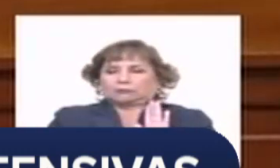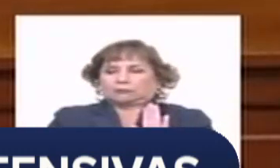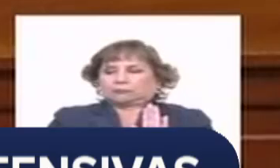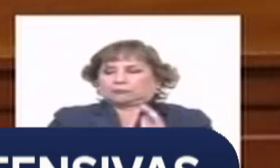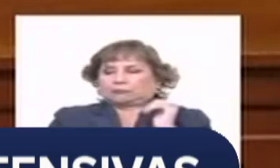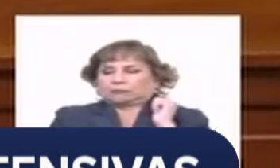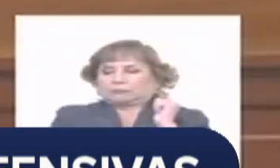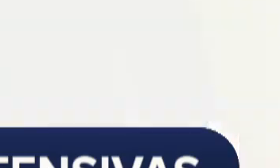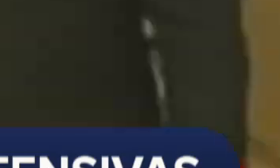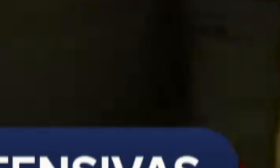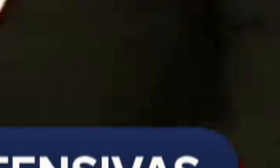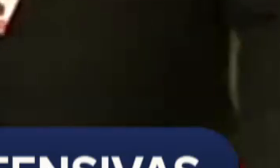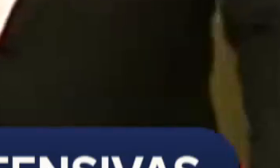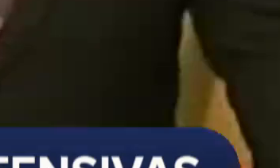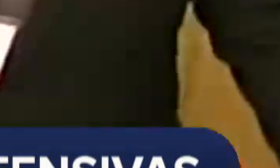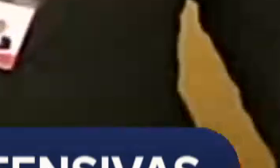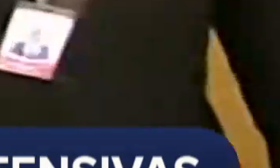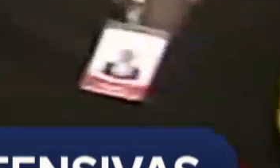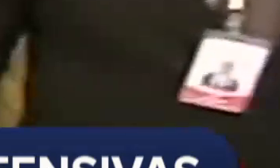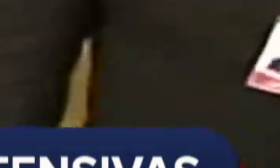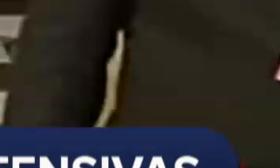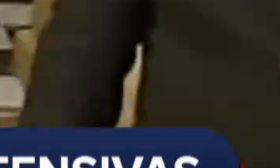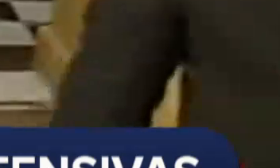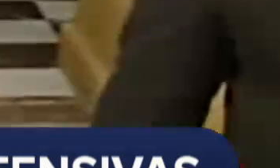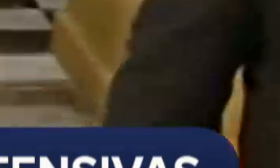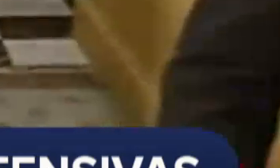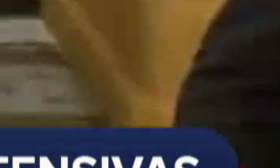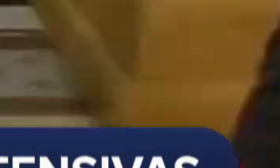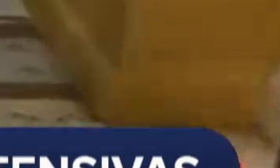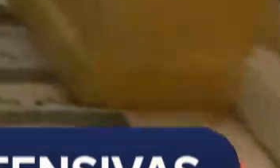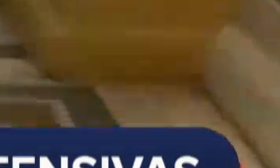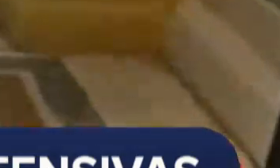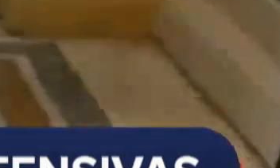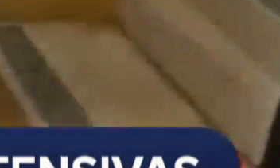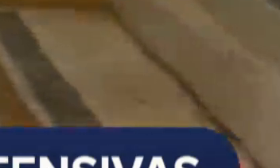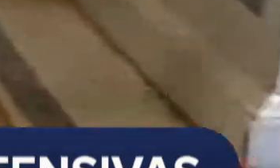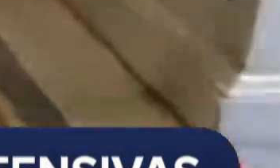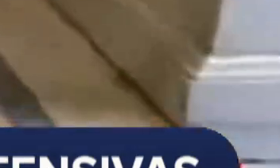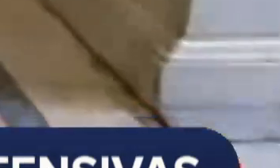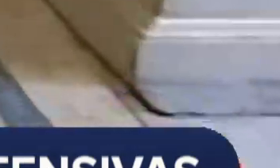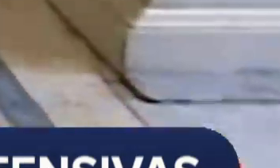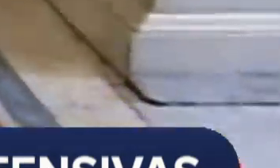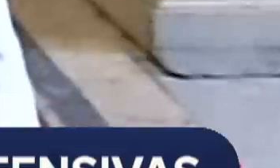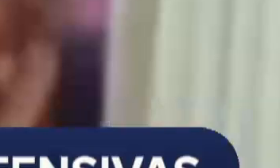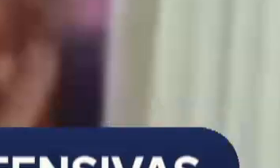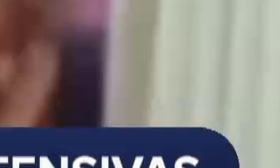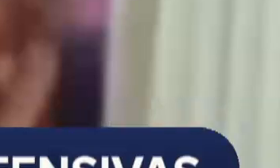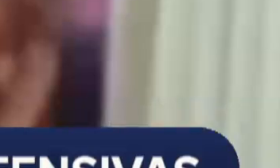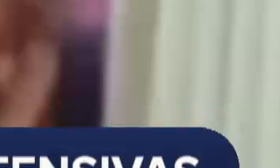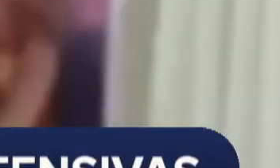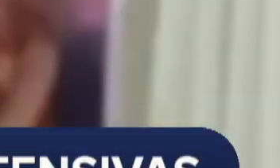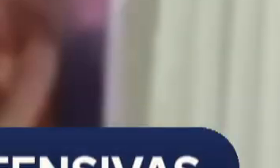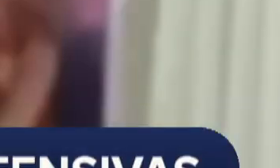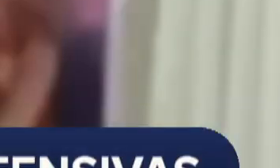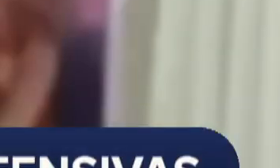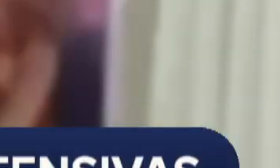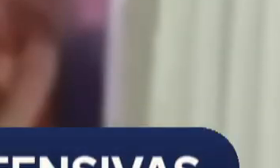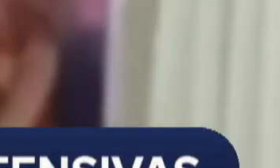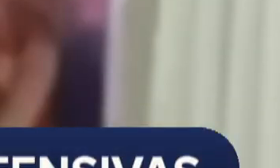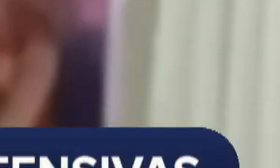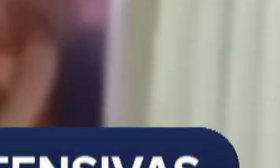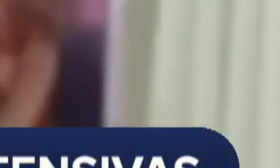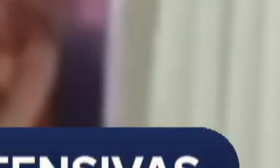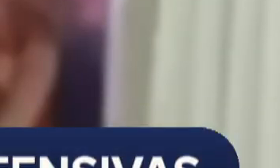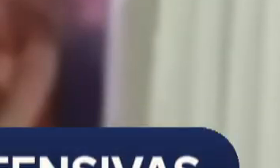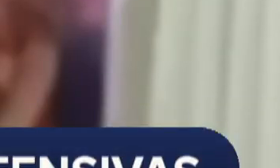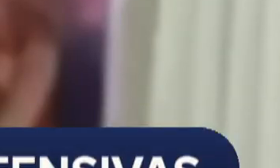cual ellos creen que se pueden generar las condiciones para sostener críticas que posibiliten un mejor escenario pro vacancia. Van a tratar de